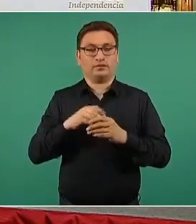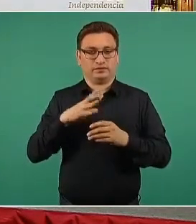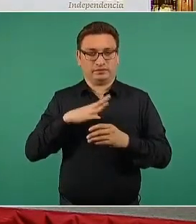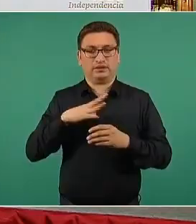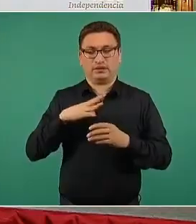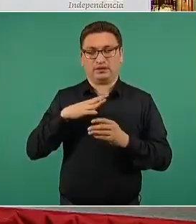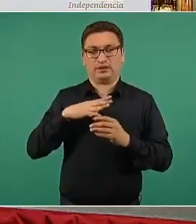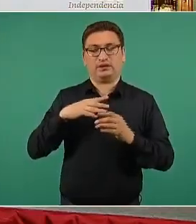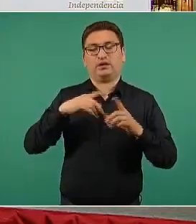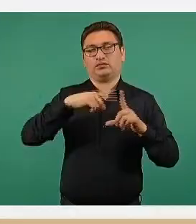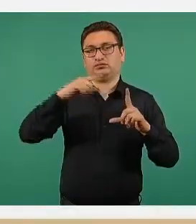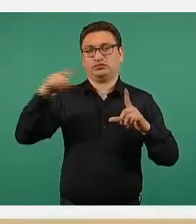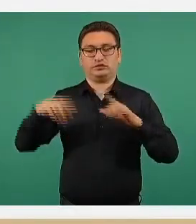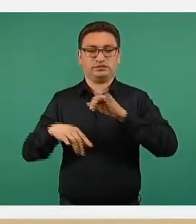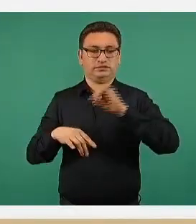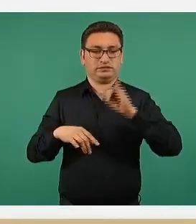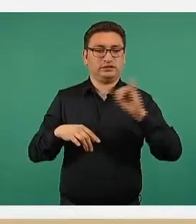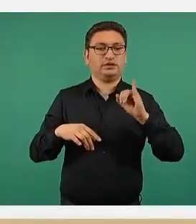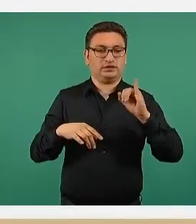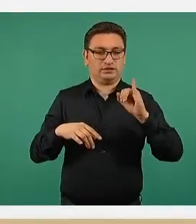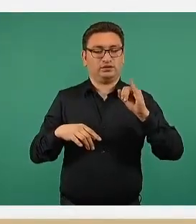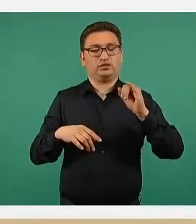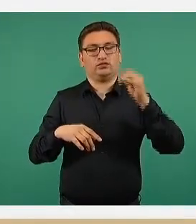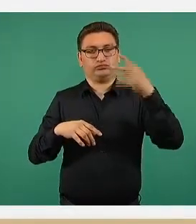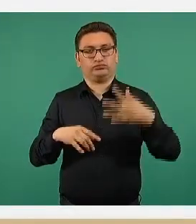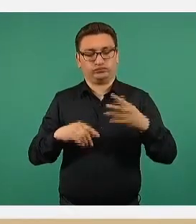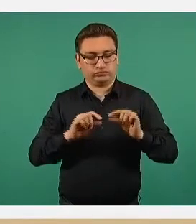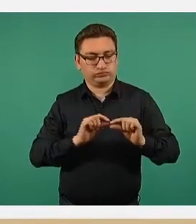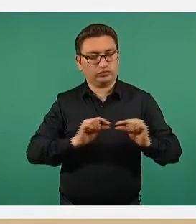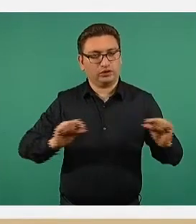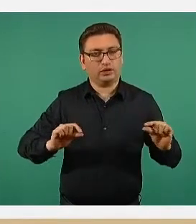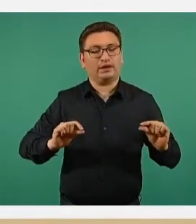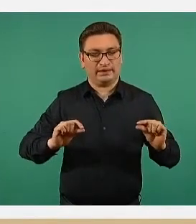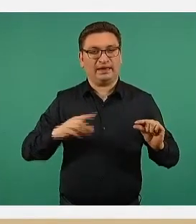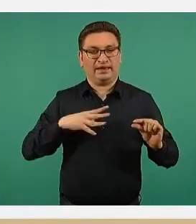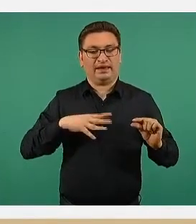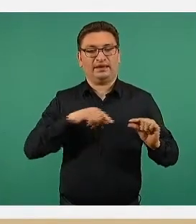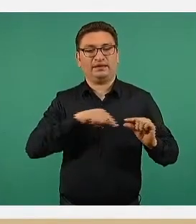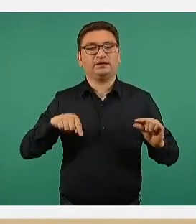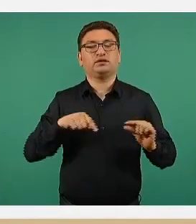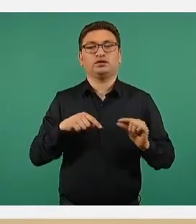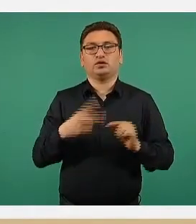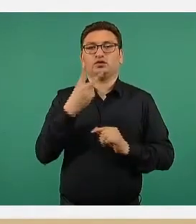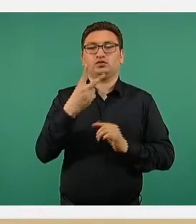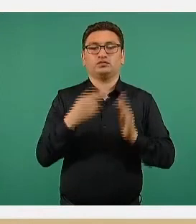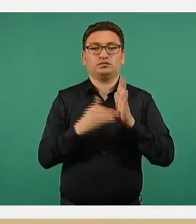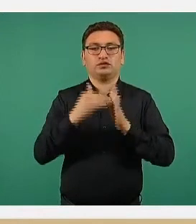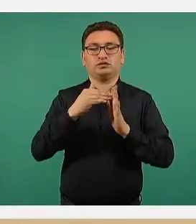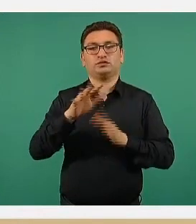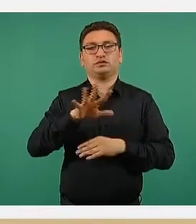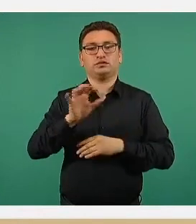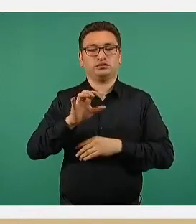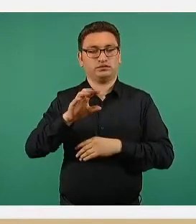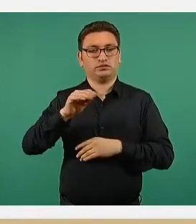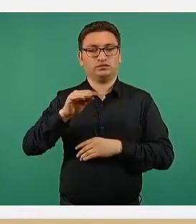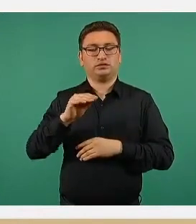lado izquierdo de la gráfica, en la parte inferior, y en este momento tenemos